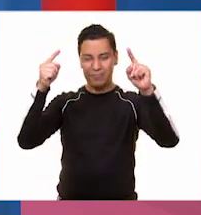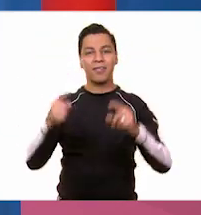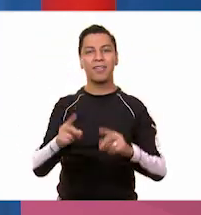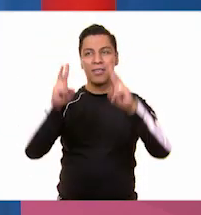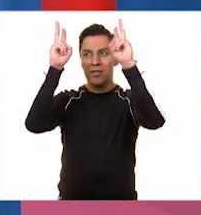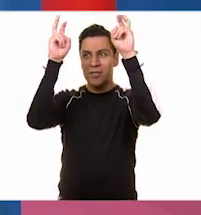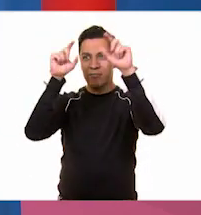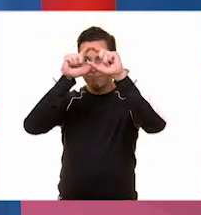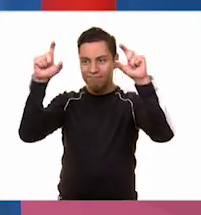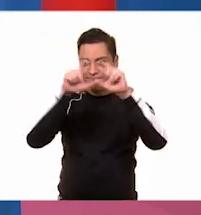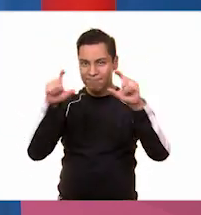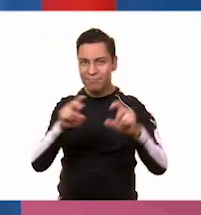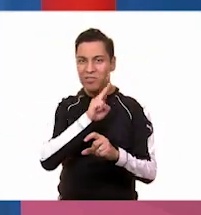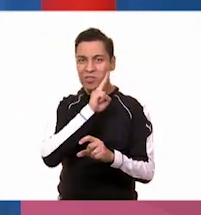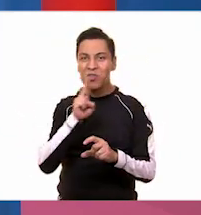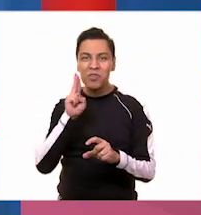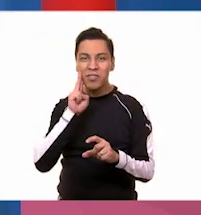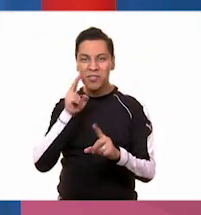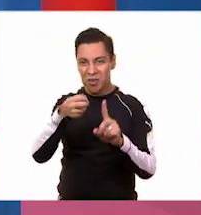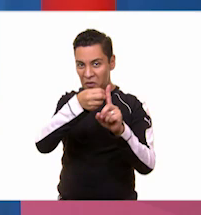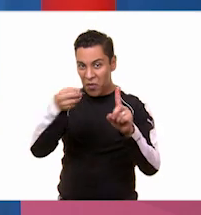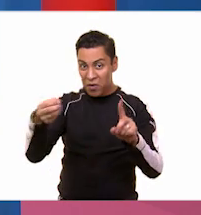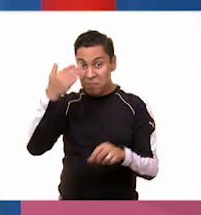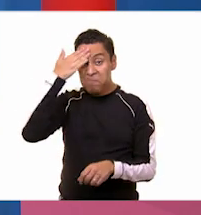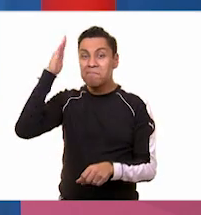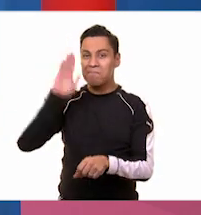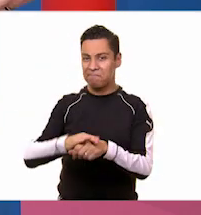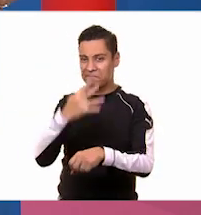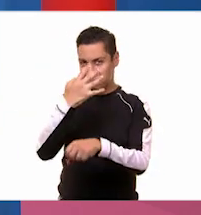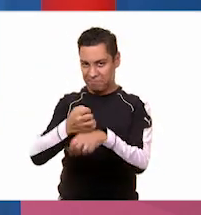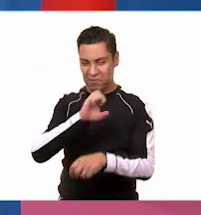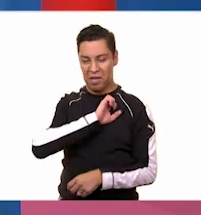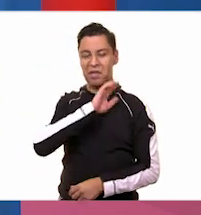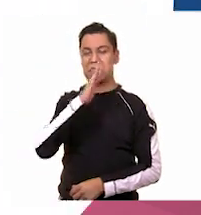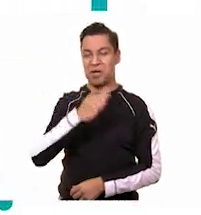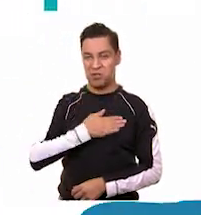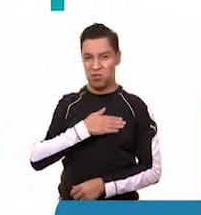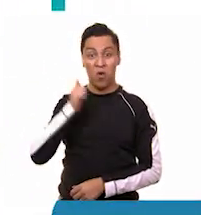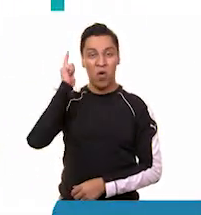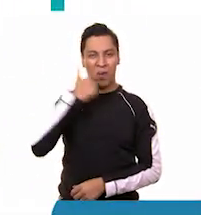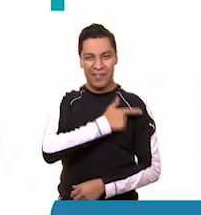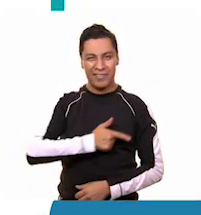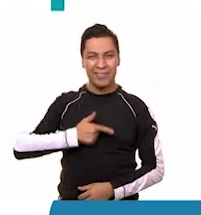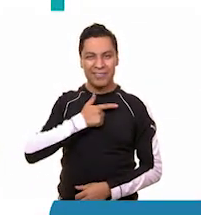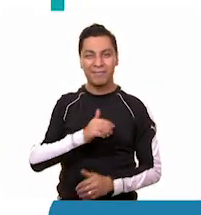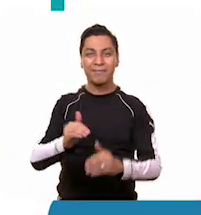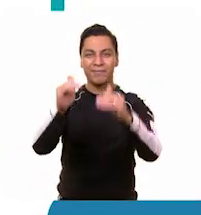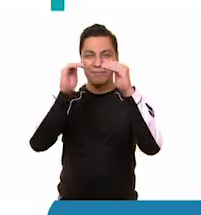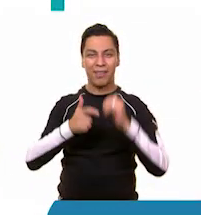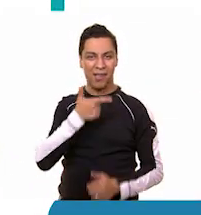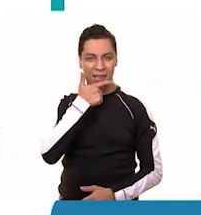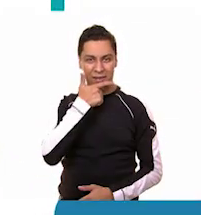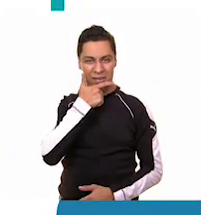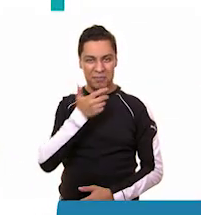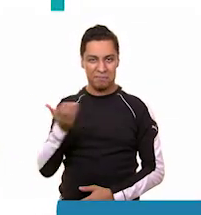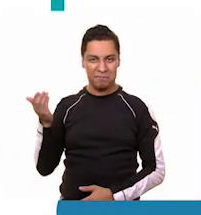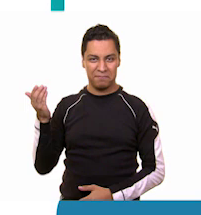lengua materna español de 4º grado. Y espero que lo hayan disfrutado tanto como nosotros. A continuación,